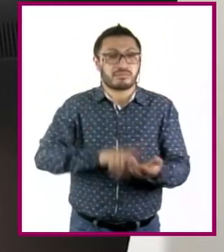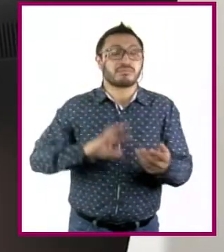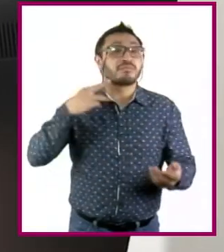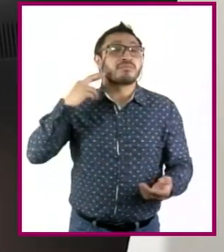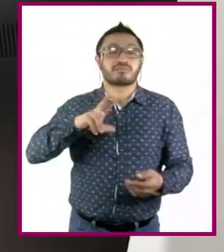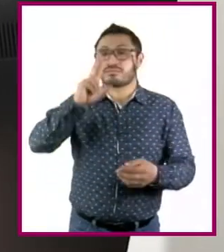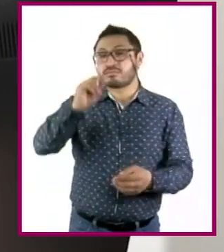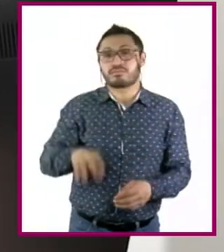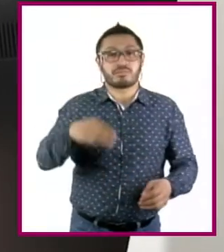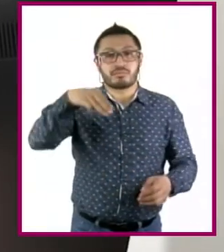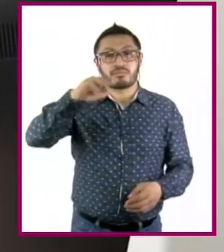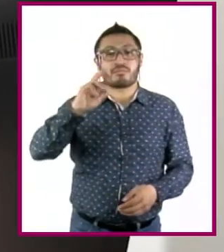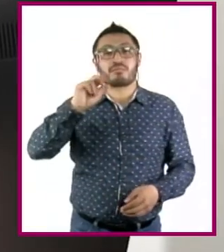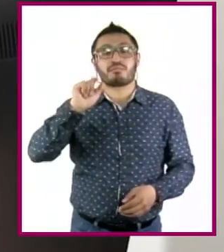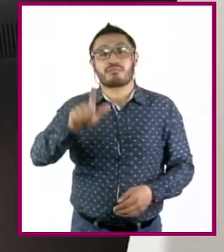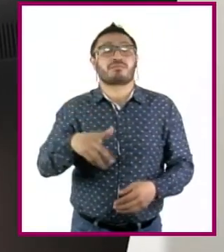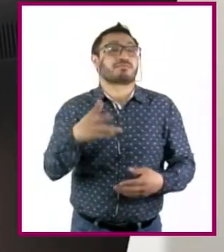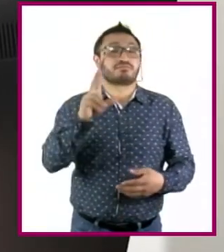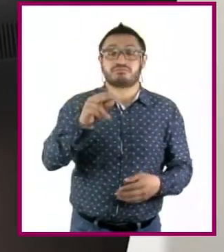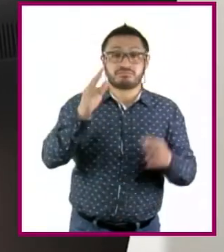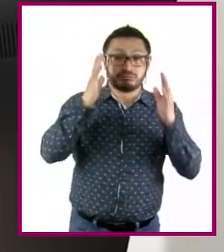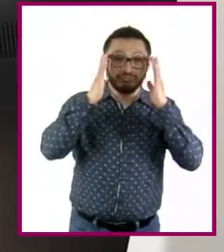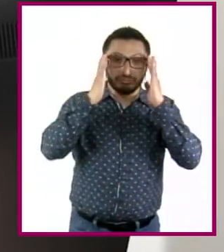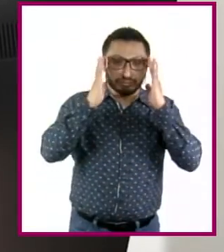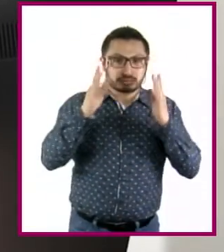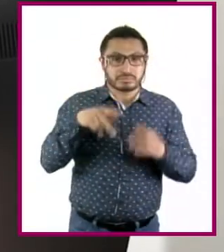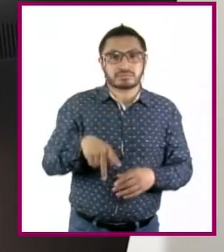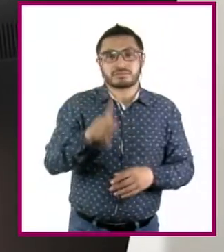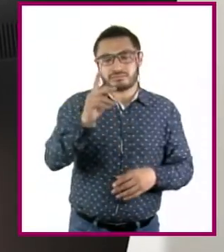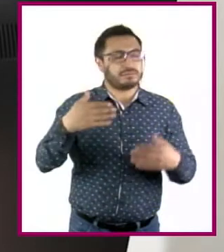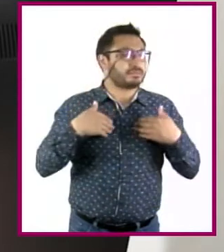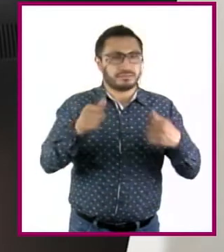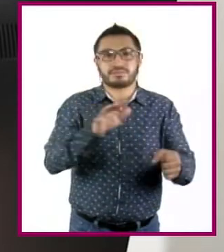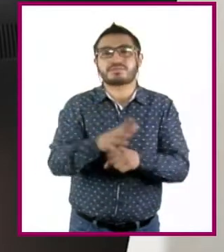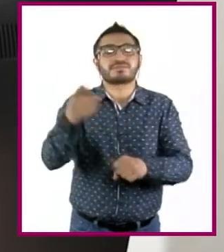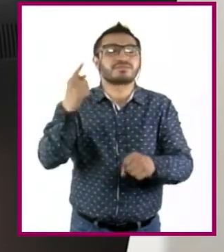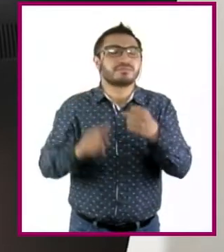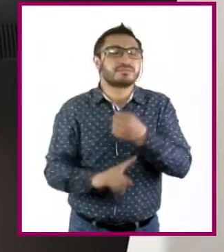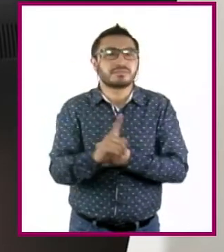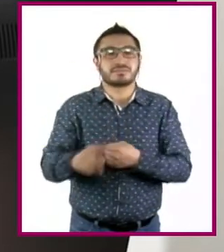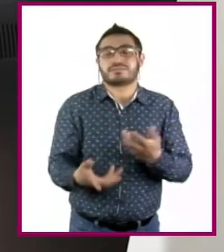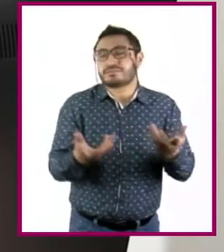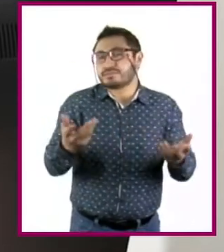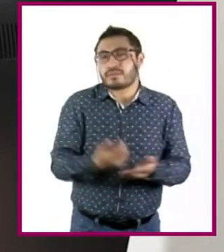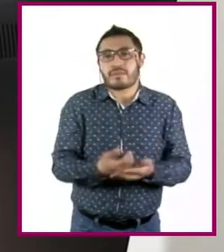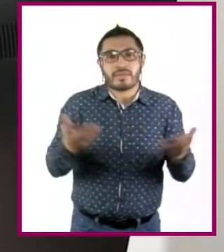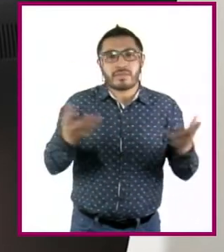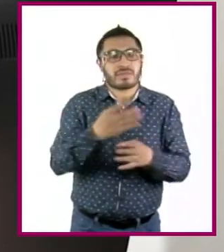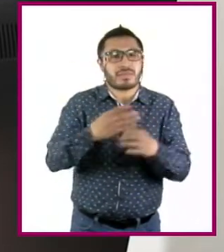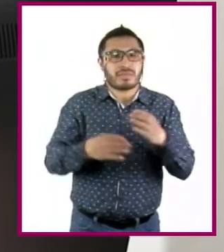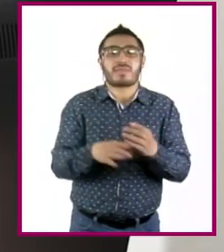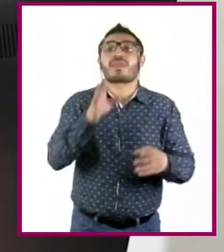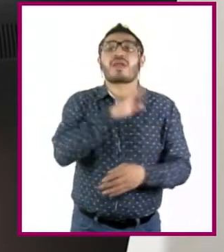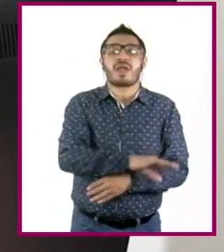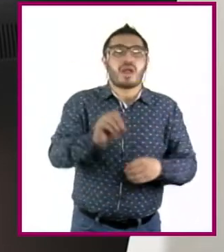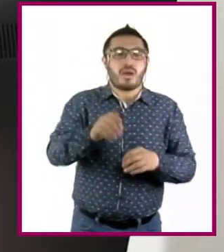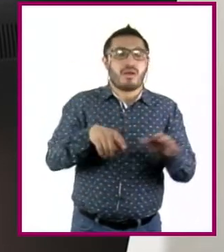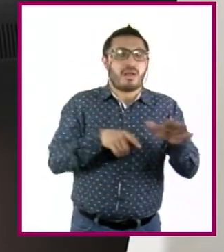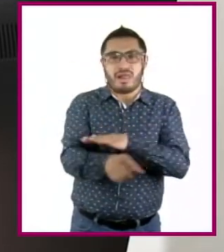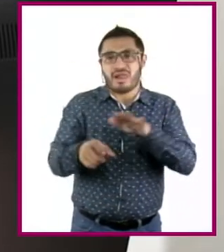un agente moral. Pero sigo sin entender cuál es el problema. Al final, hacer las cosas mal o de manera